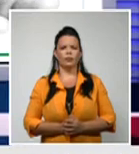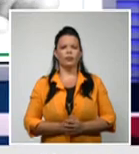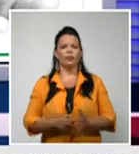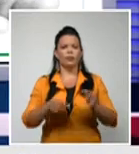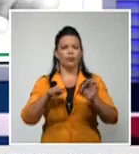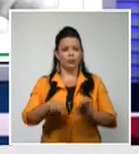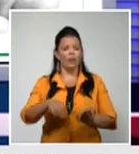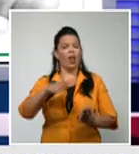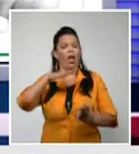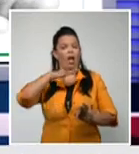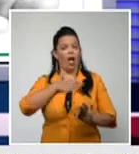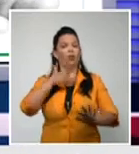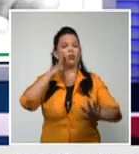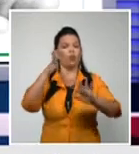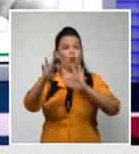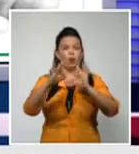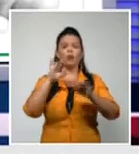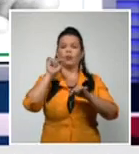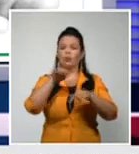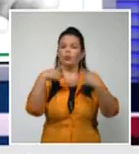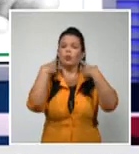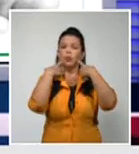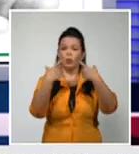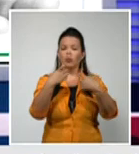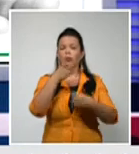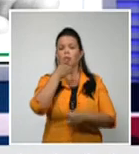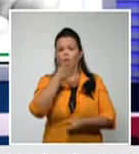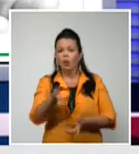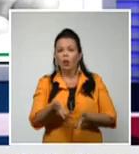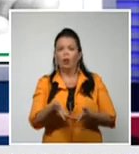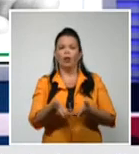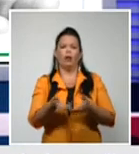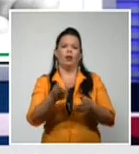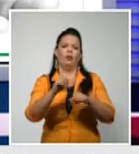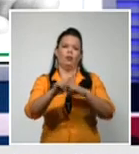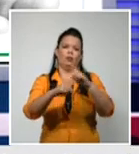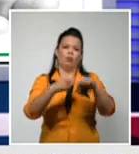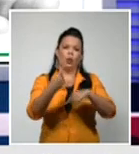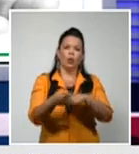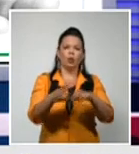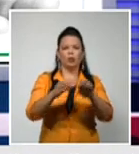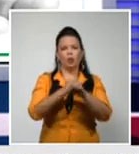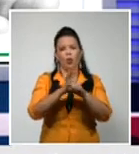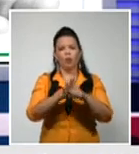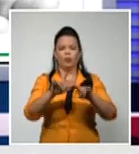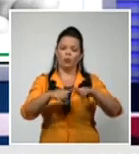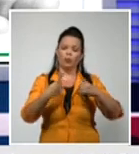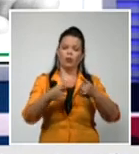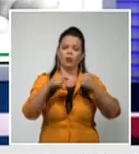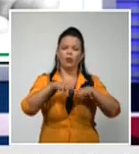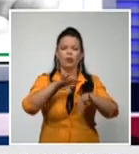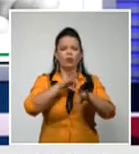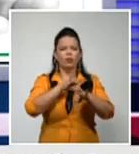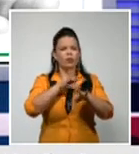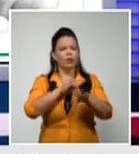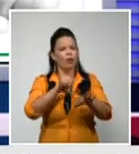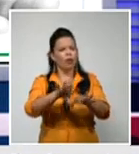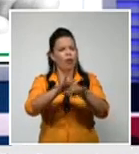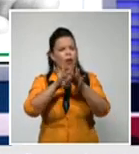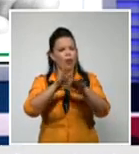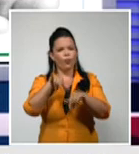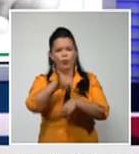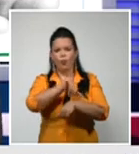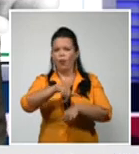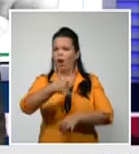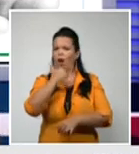Autoprotección, la esencia para enfrentar la COVID-19, una enfermedad que sigue haciendo estragos también en el resto del